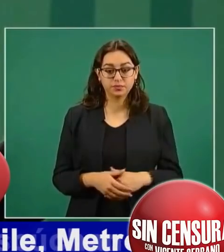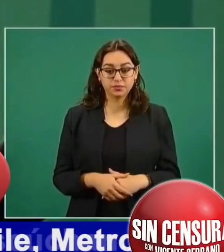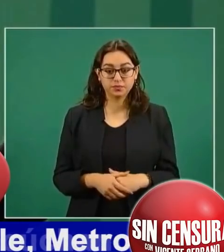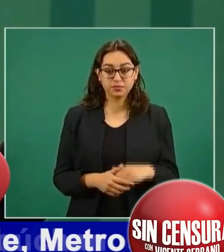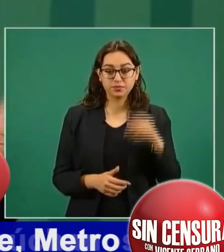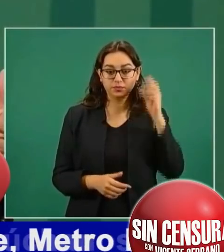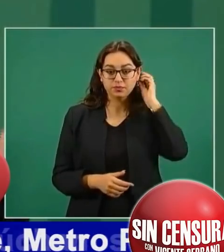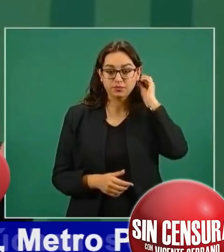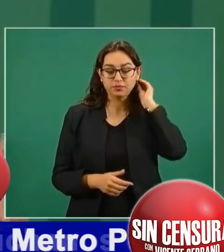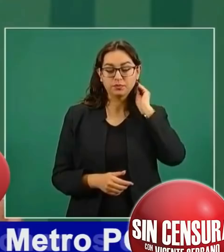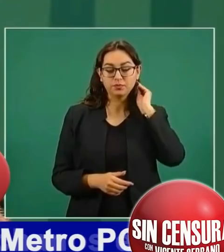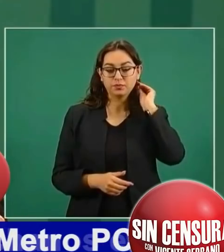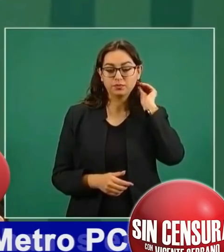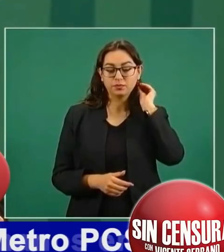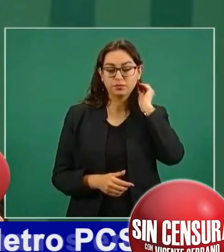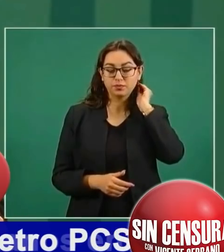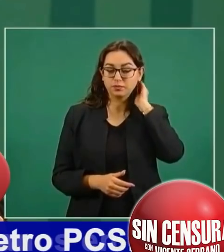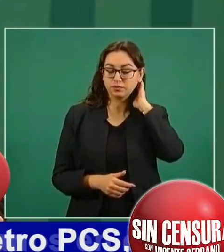sin